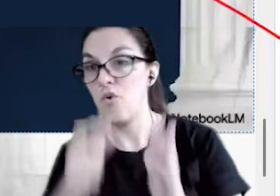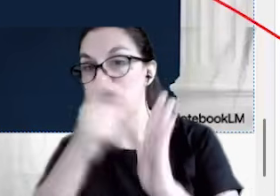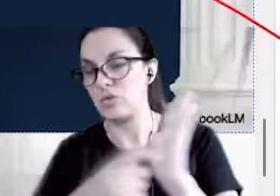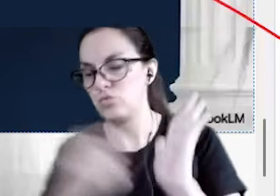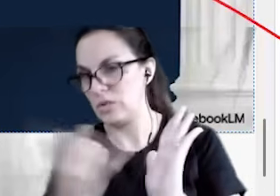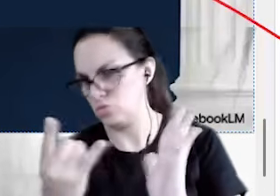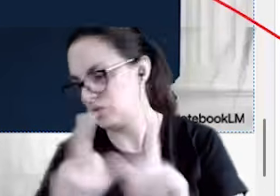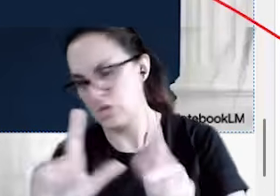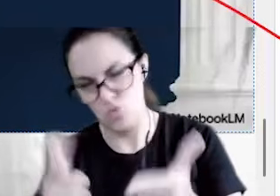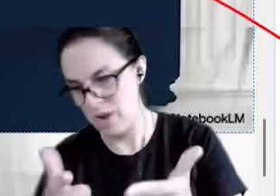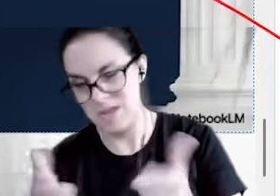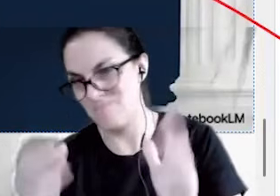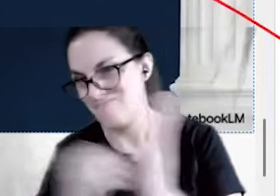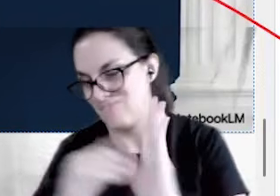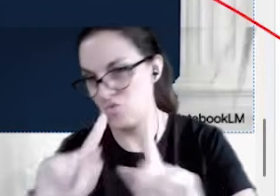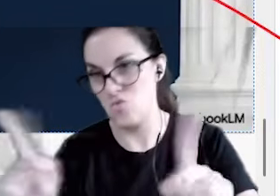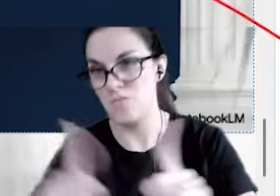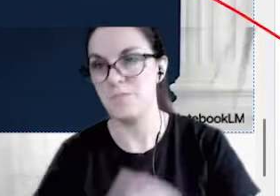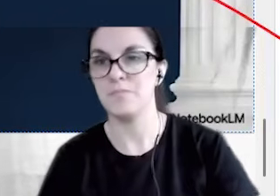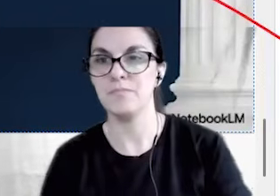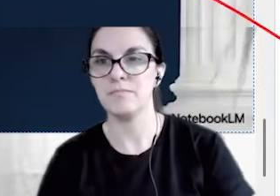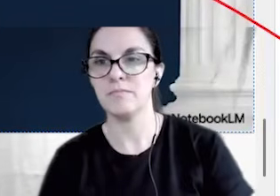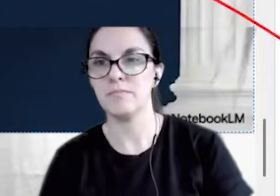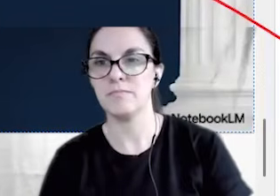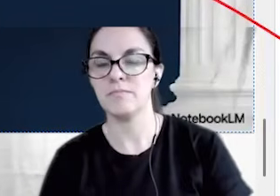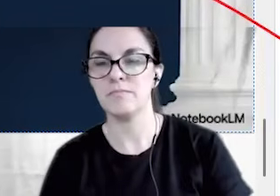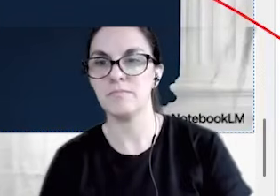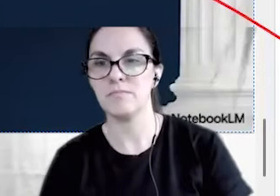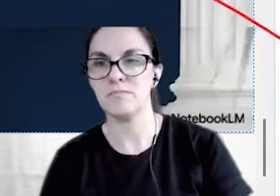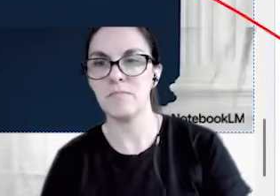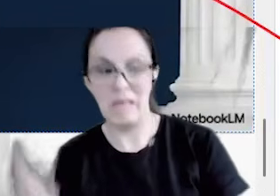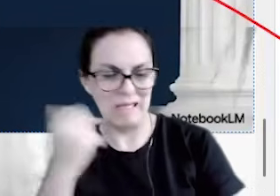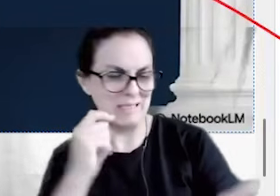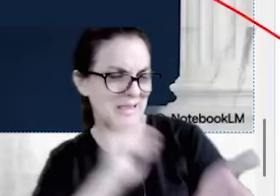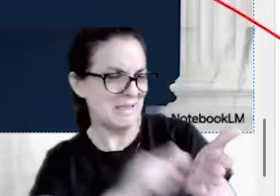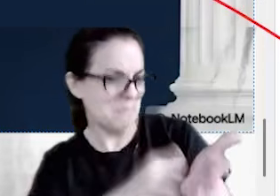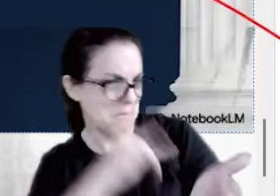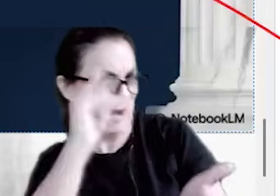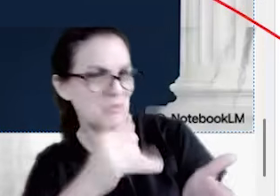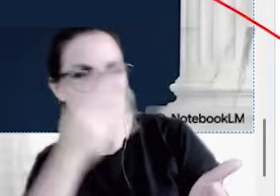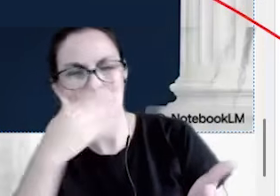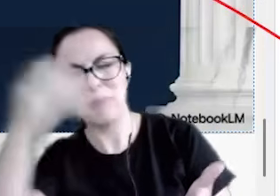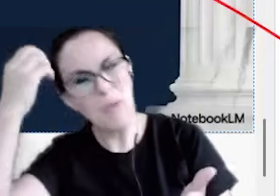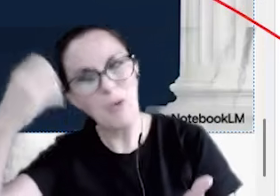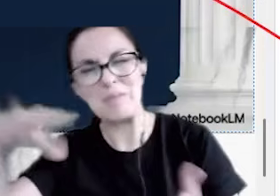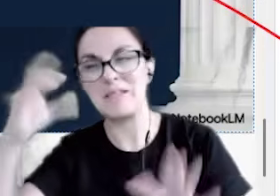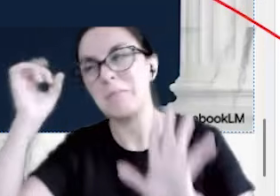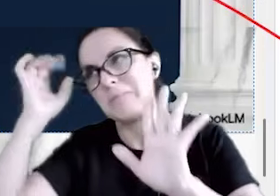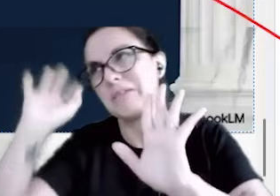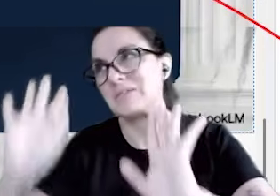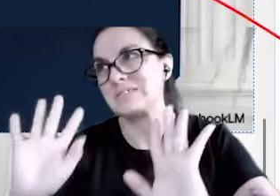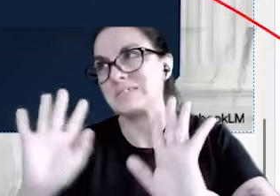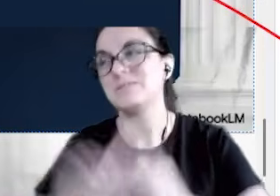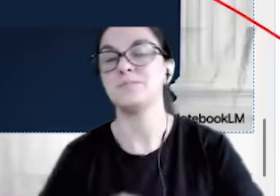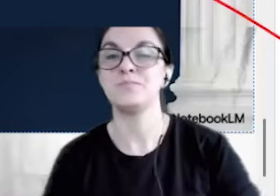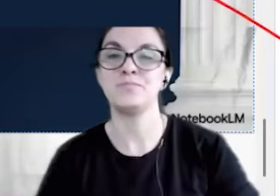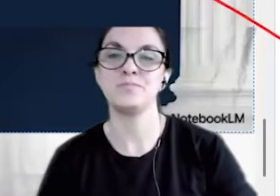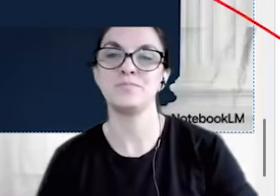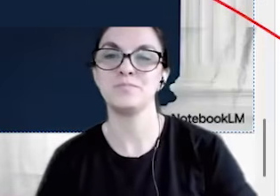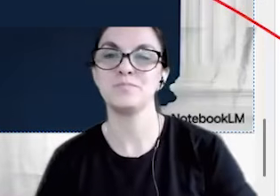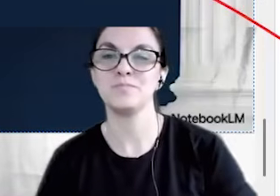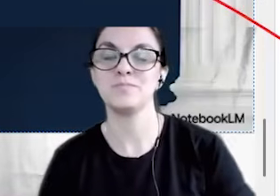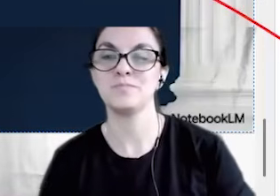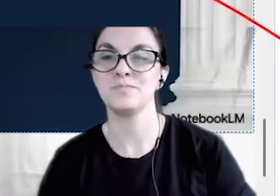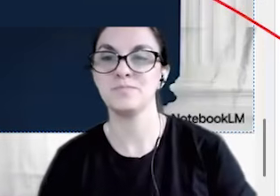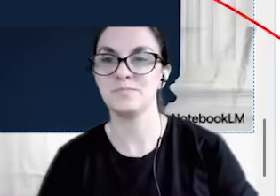de estos temas. Lo tenía acá marcado y después me puse a mirar otra cosa y se me fue, pero en principio sería esa la respuesta.